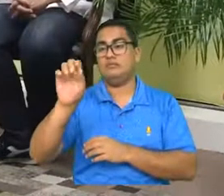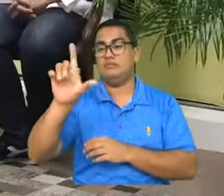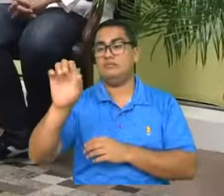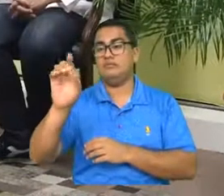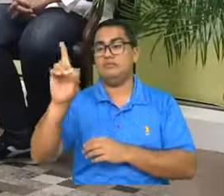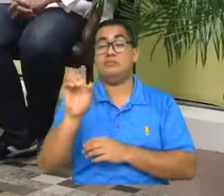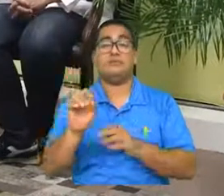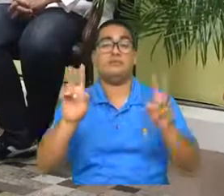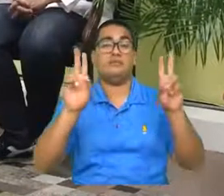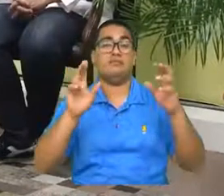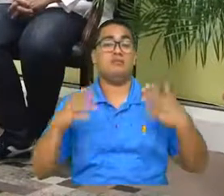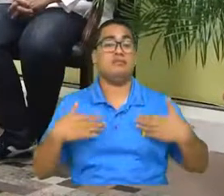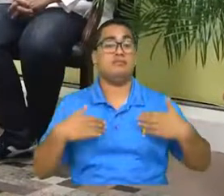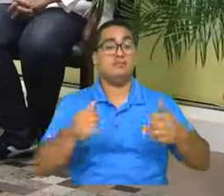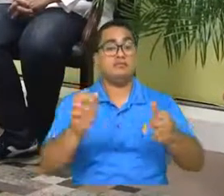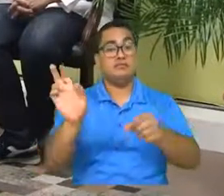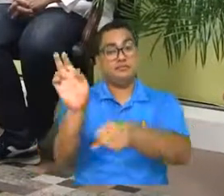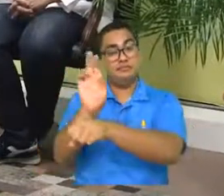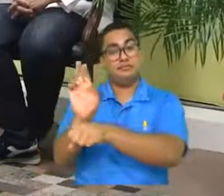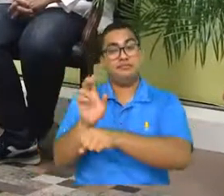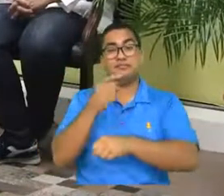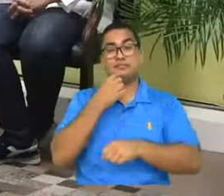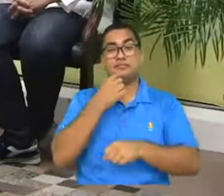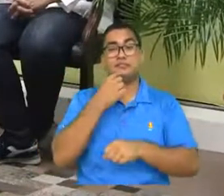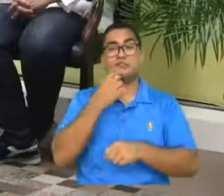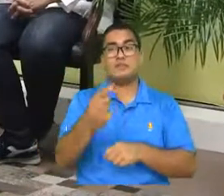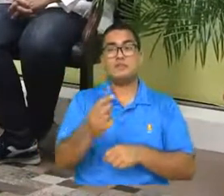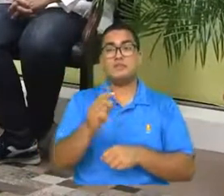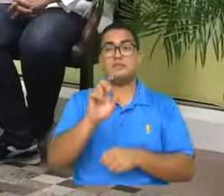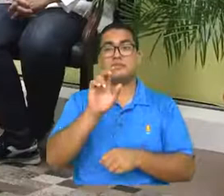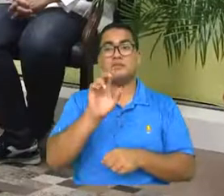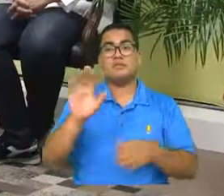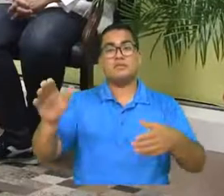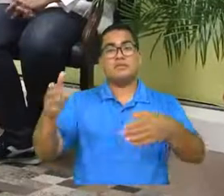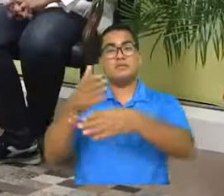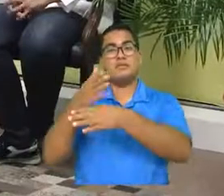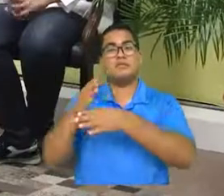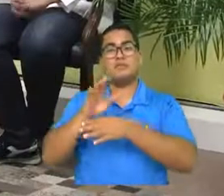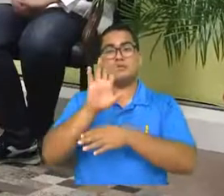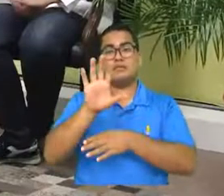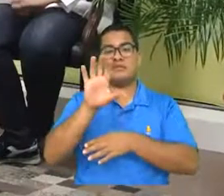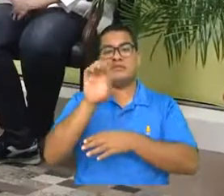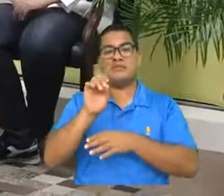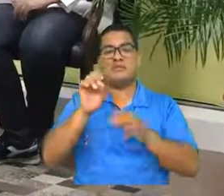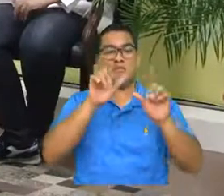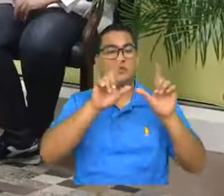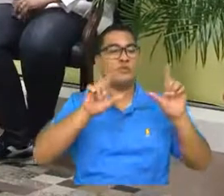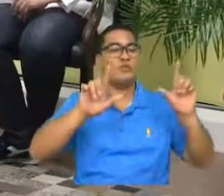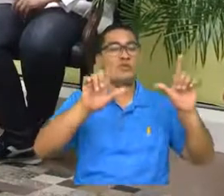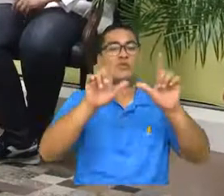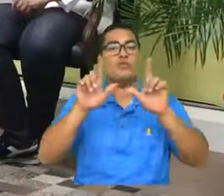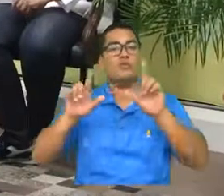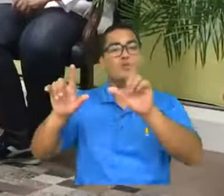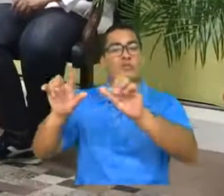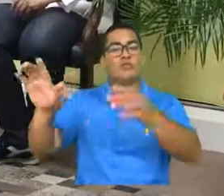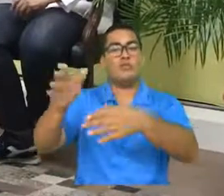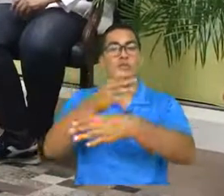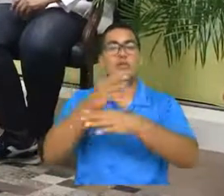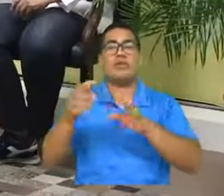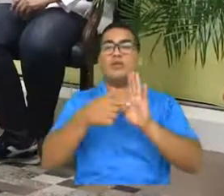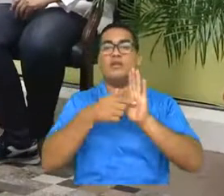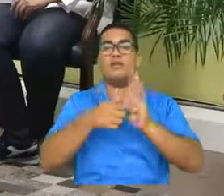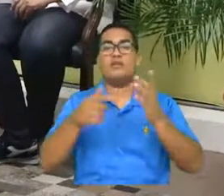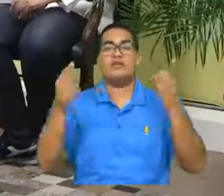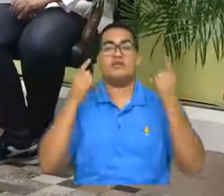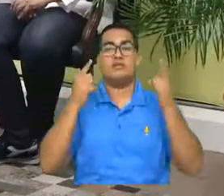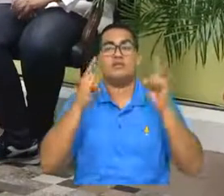de Vigilancia para la Salud. ¿Verdad? Él decía que hay 50 zonas activas, algo así, y que en lugares como Chinandega, Boaco